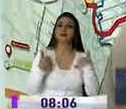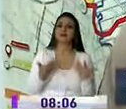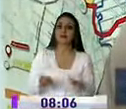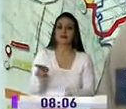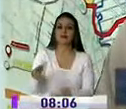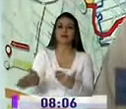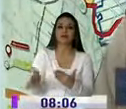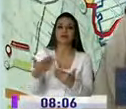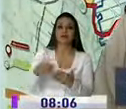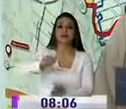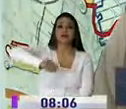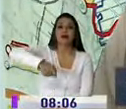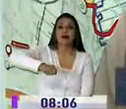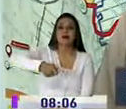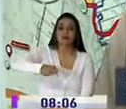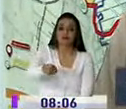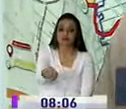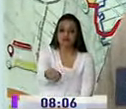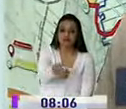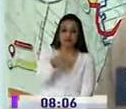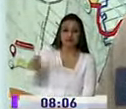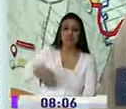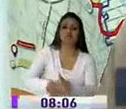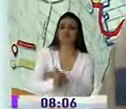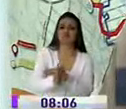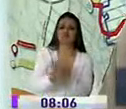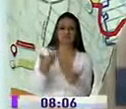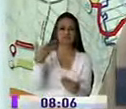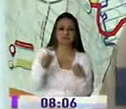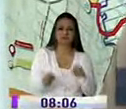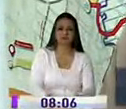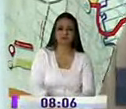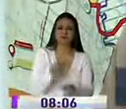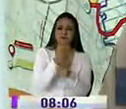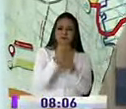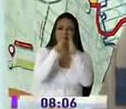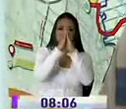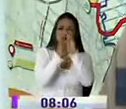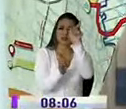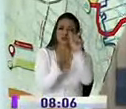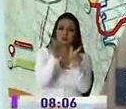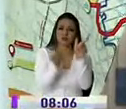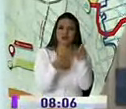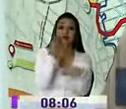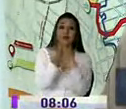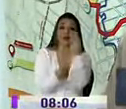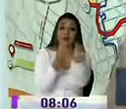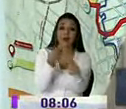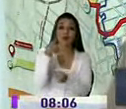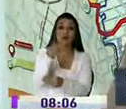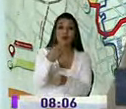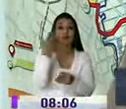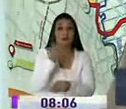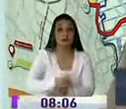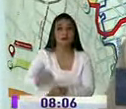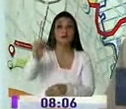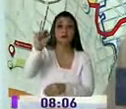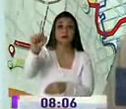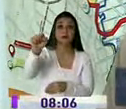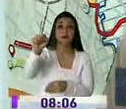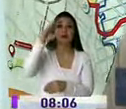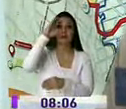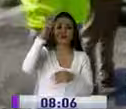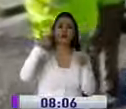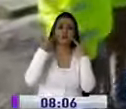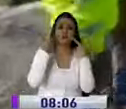en las seguridades del domicilio. El llamado es a la gente para que nuevamente nos encargue el domicilio una vez que salga del